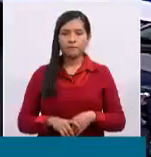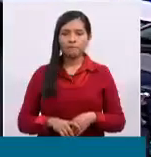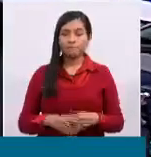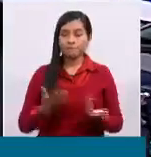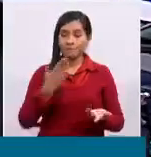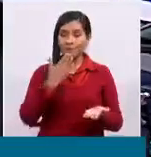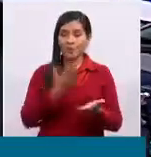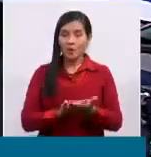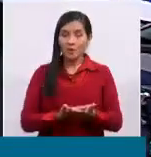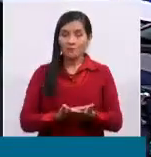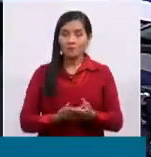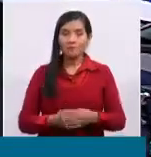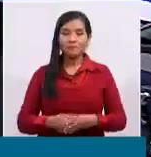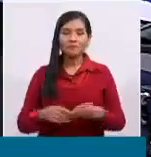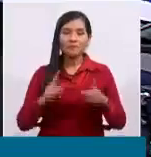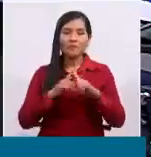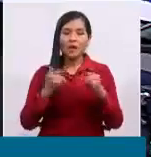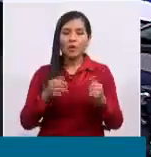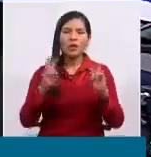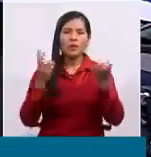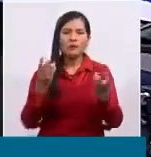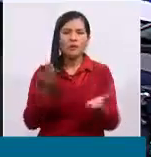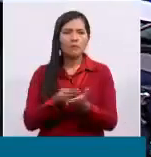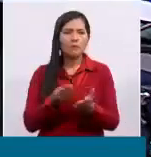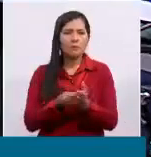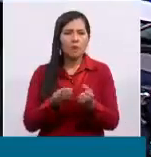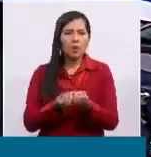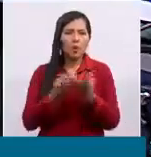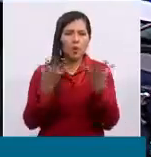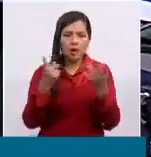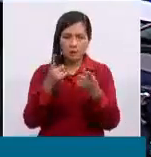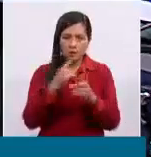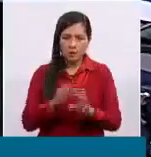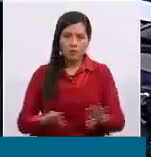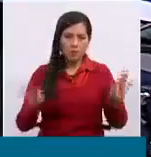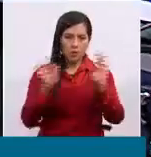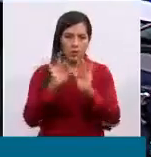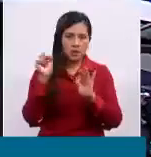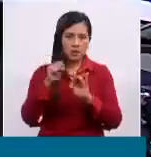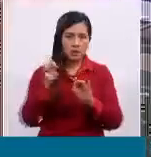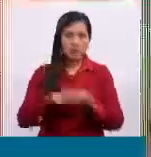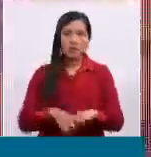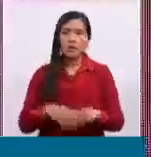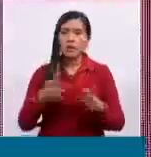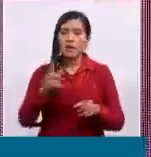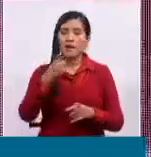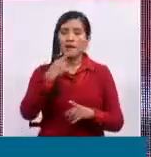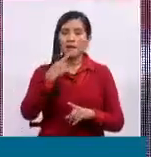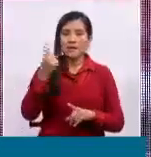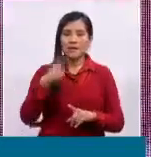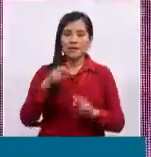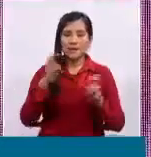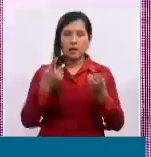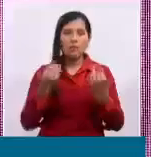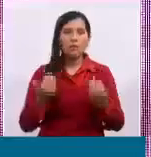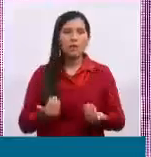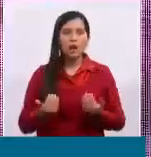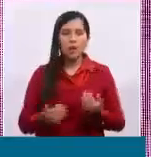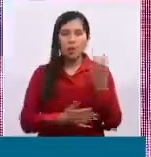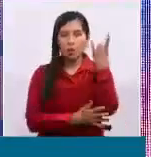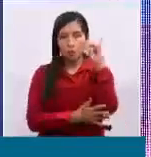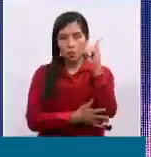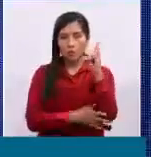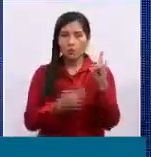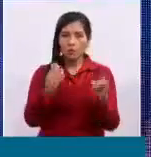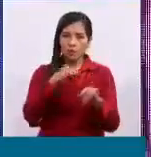Bueno, el tema del precio, Alejandro, es importante. Nos decías que en este momento Bolivia